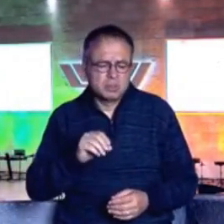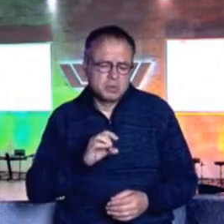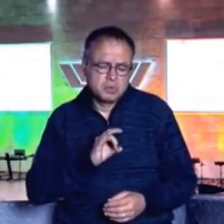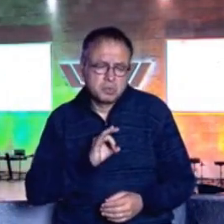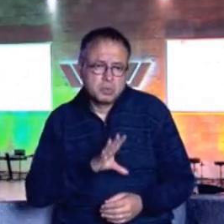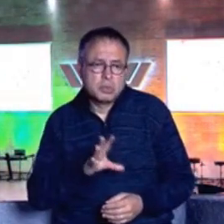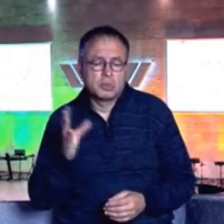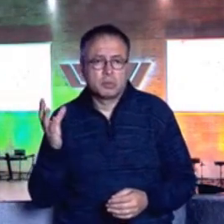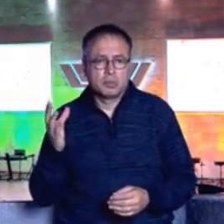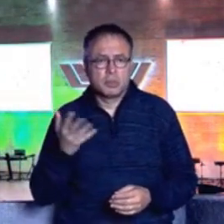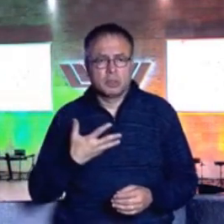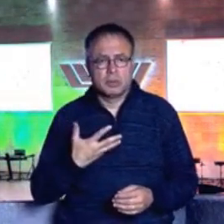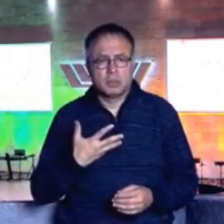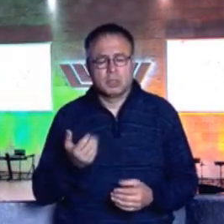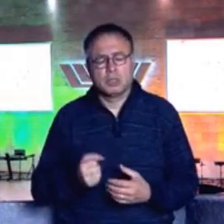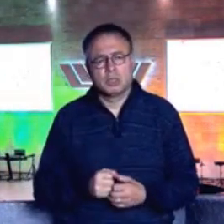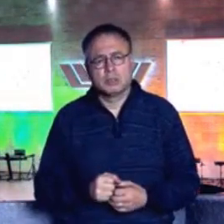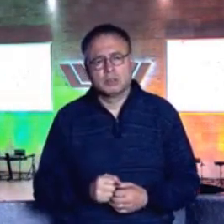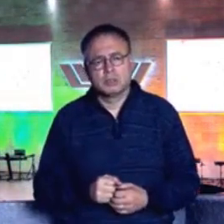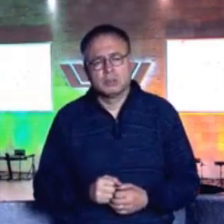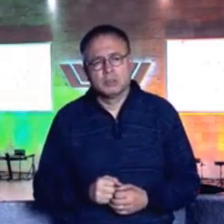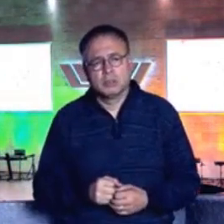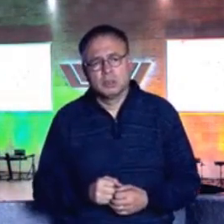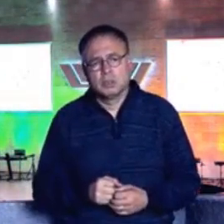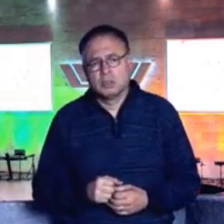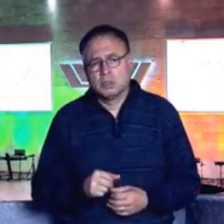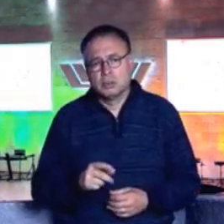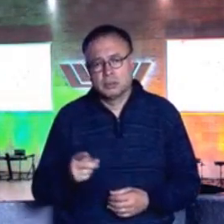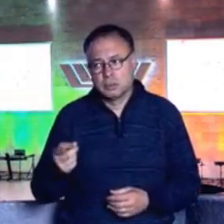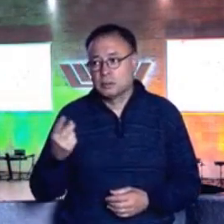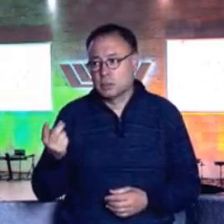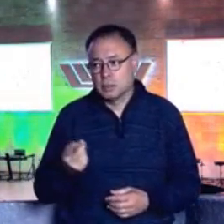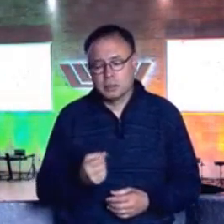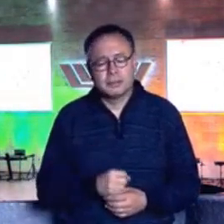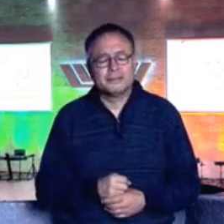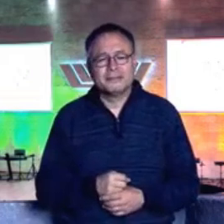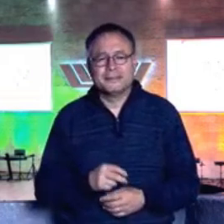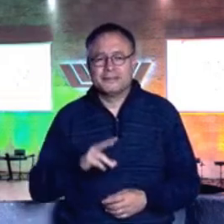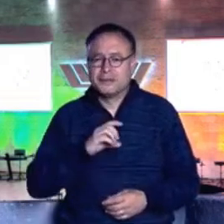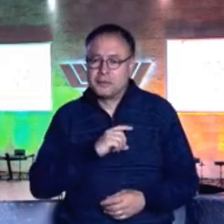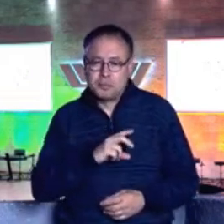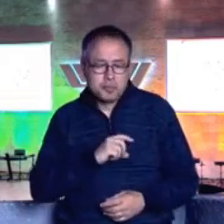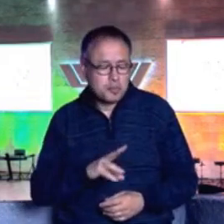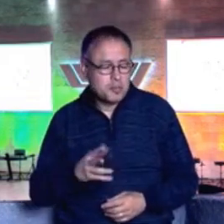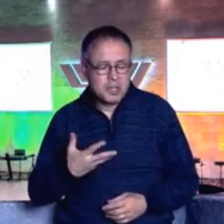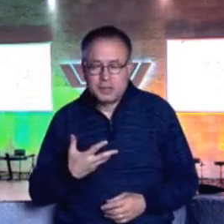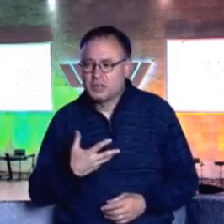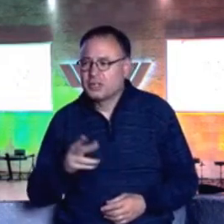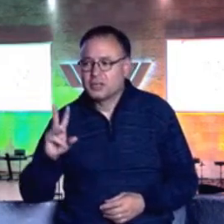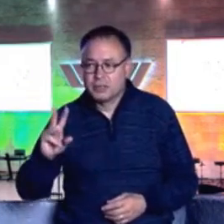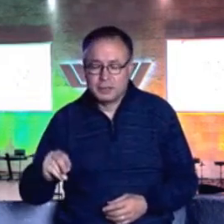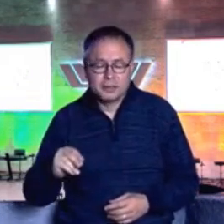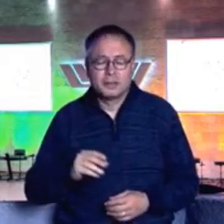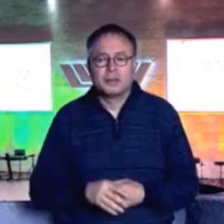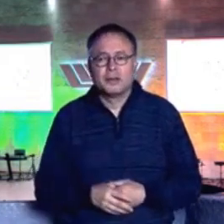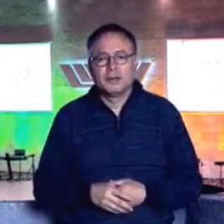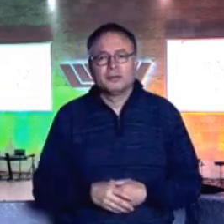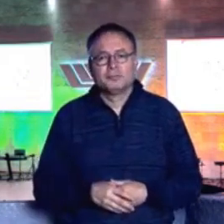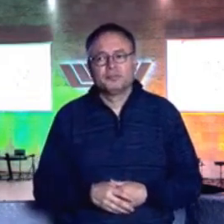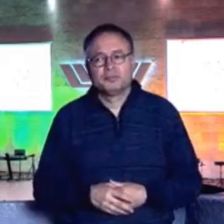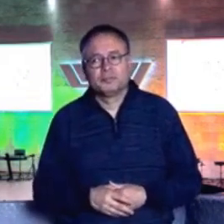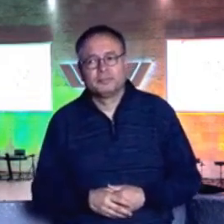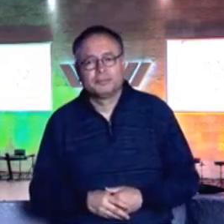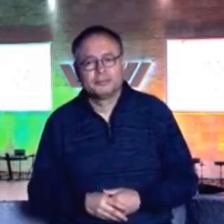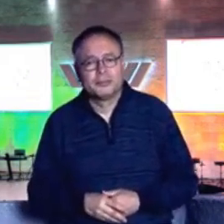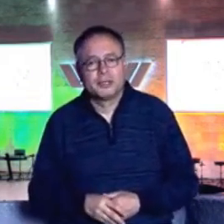d que tienes a tu lado No tengas miedo fíjate hace rato nos dijo No te preocupes ahora te dice No tengas miedo